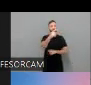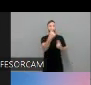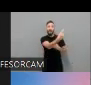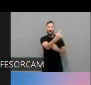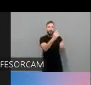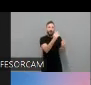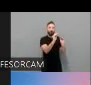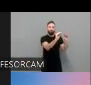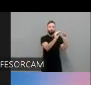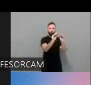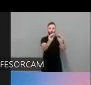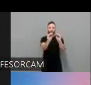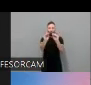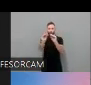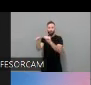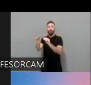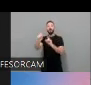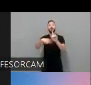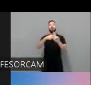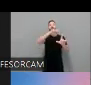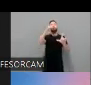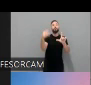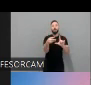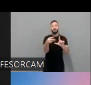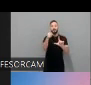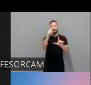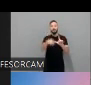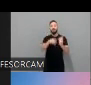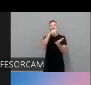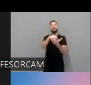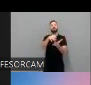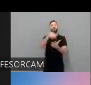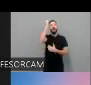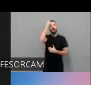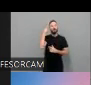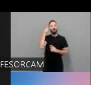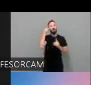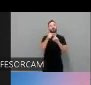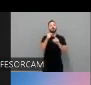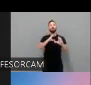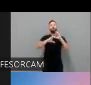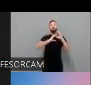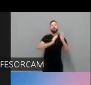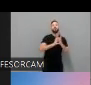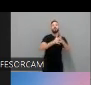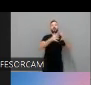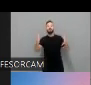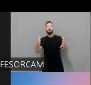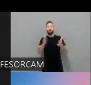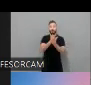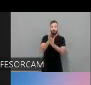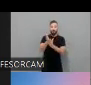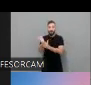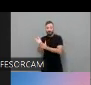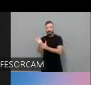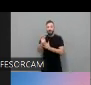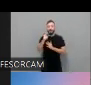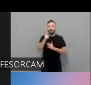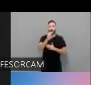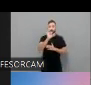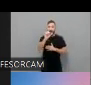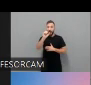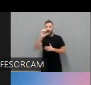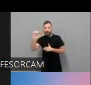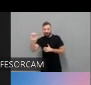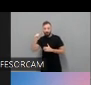como matizan en la web del Centro Aragonés para la Comunicación Aumentativa y Alternativa, ARASAC, tienen como objetivo aumentar el nivel de